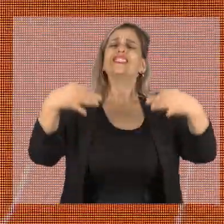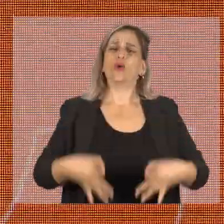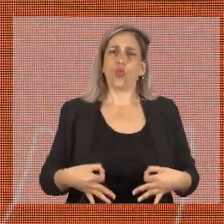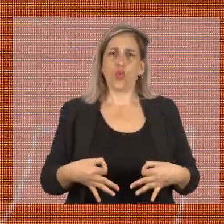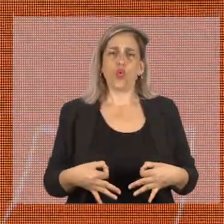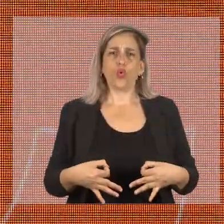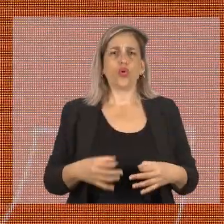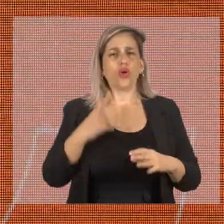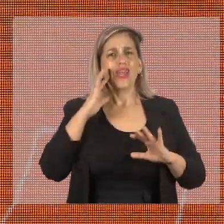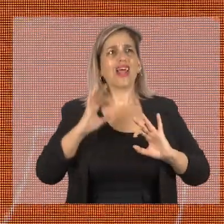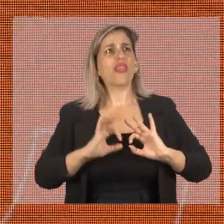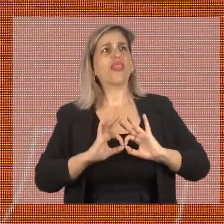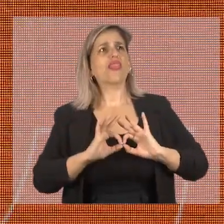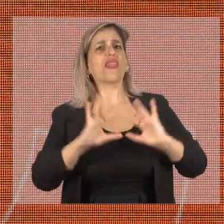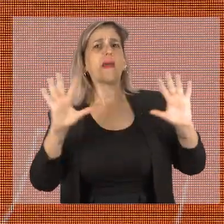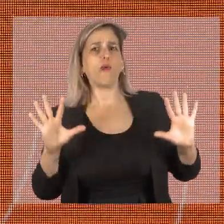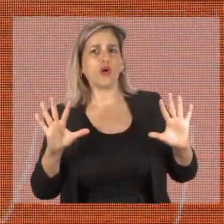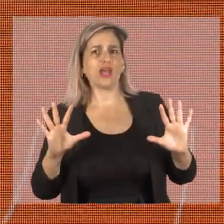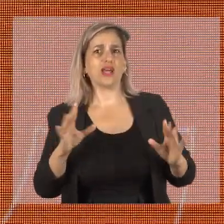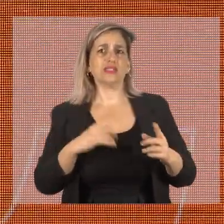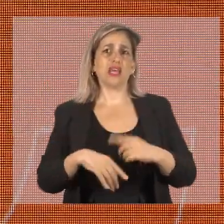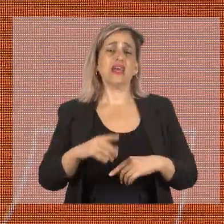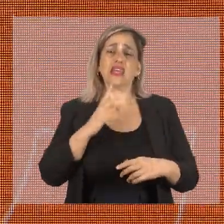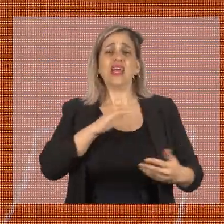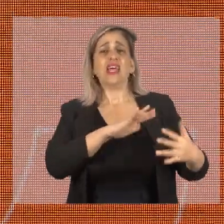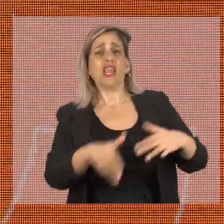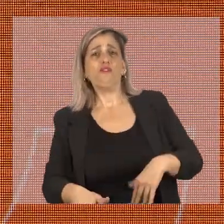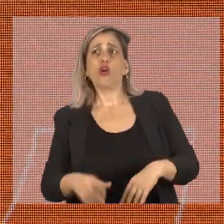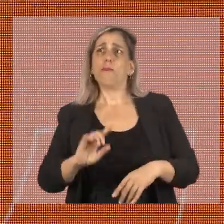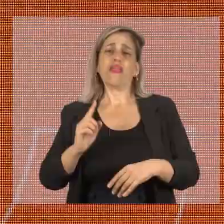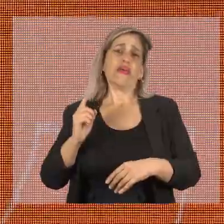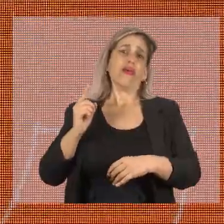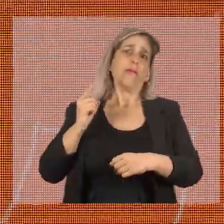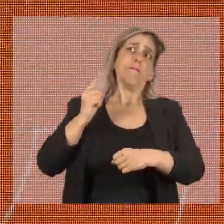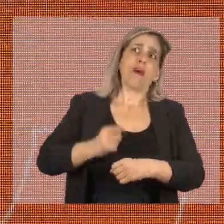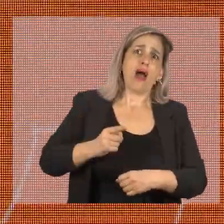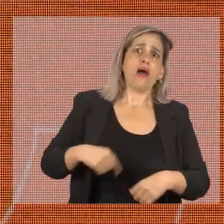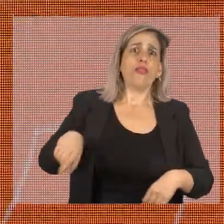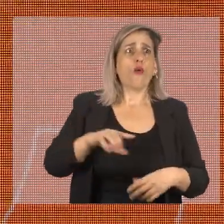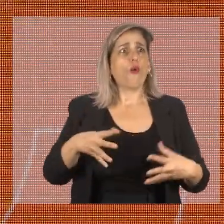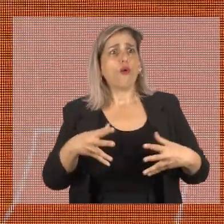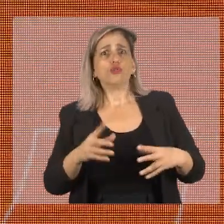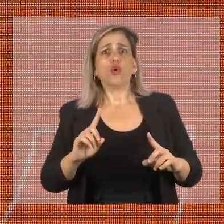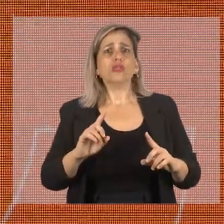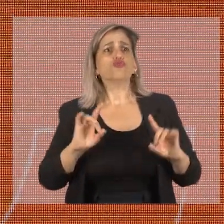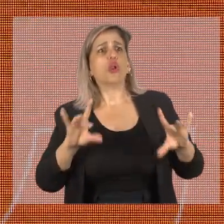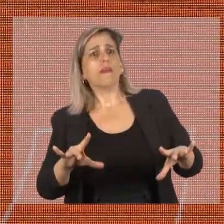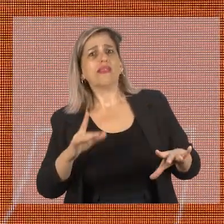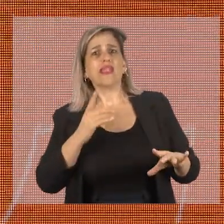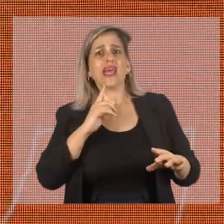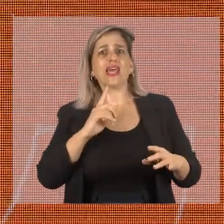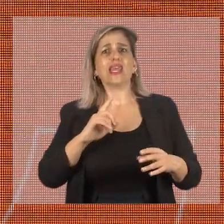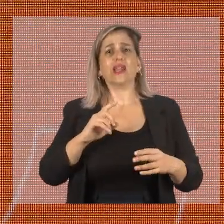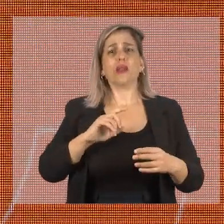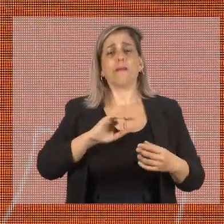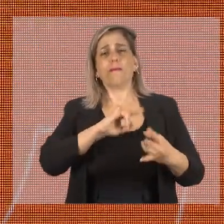convencido que la democracia, que la cohesión social, no es solo en el Parlamento, en el diálogo con los otros partidos políticos,